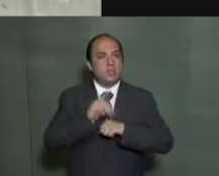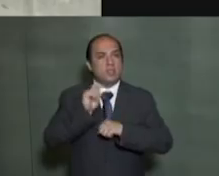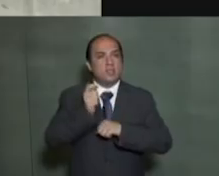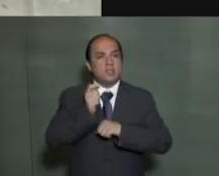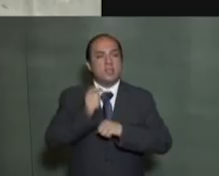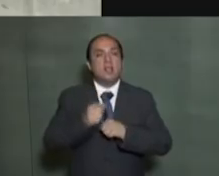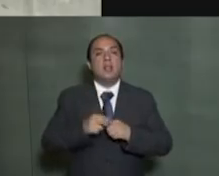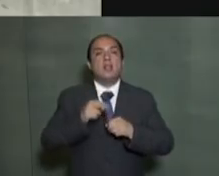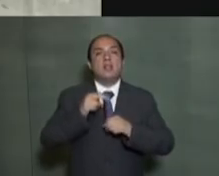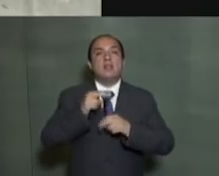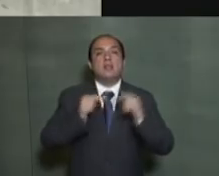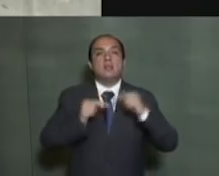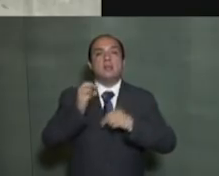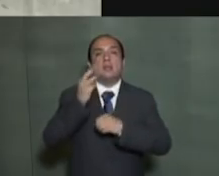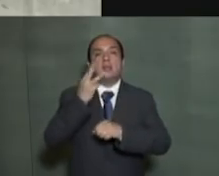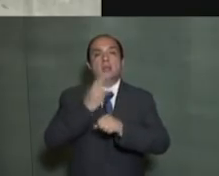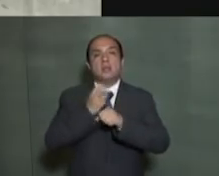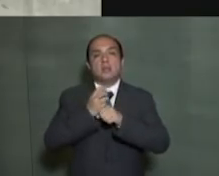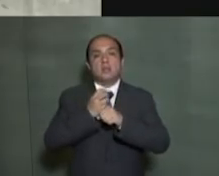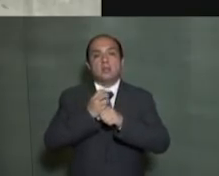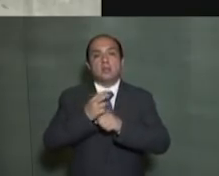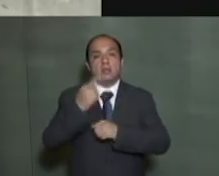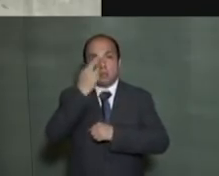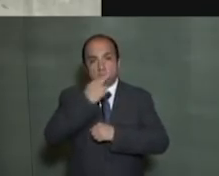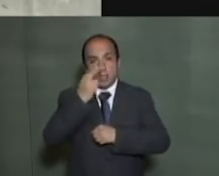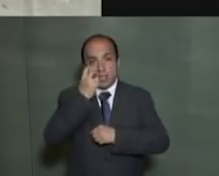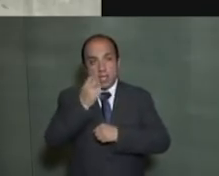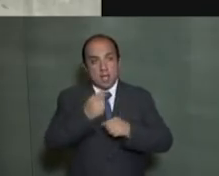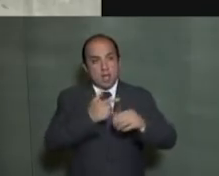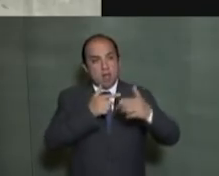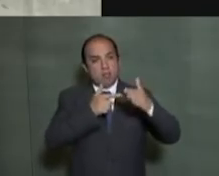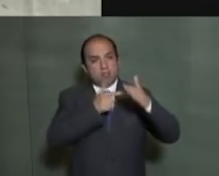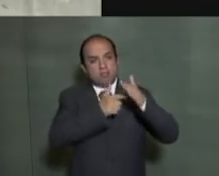3 de evaluación, que esas soldaduras cumplan